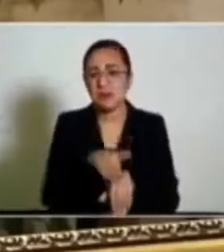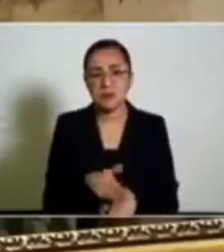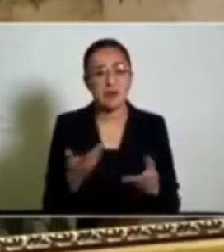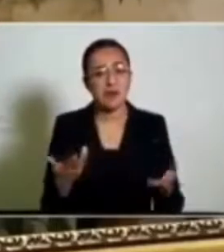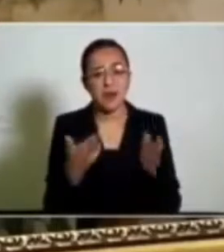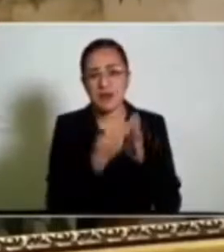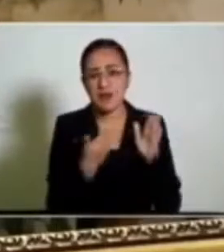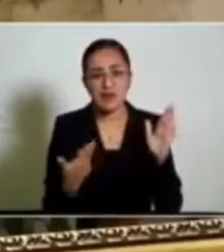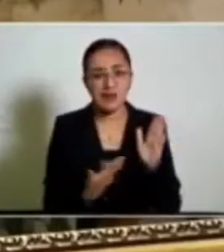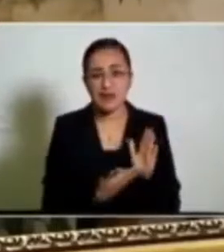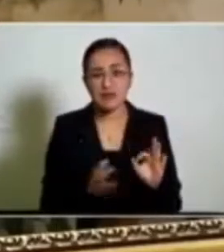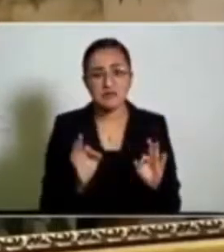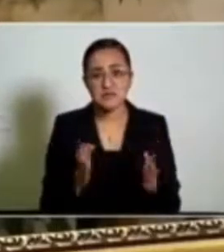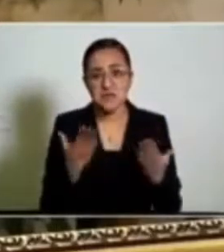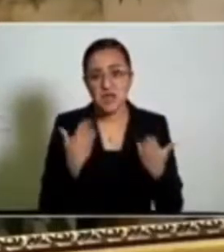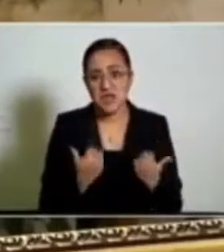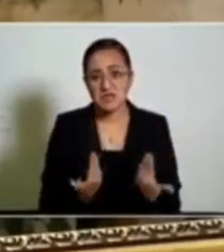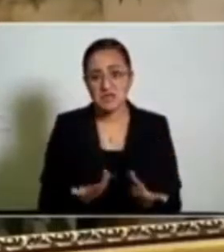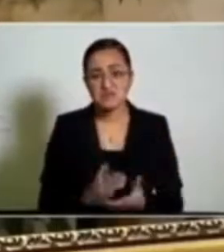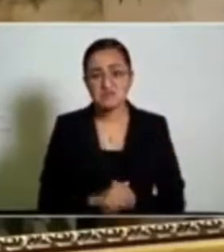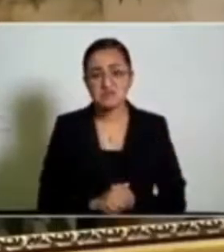normas.